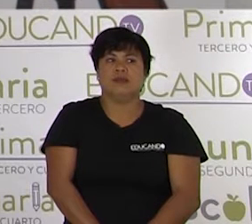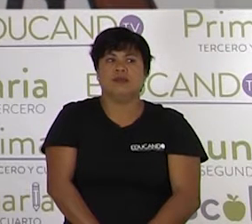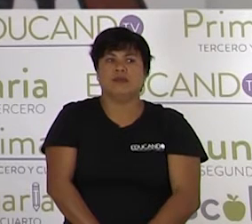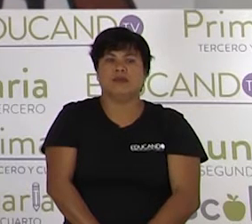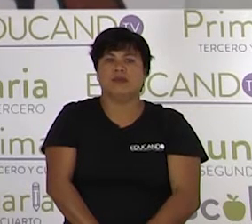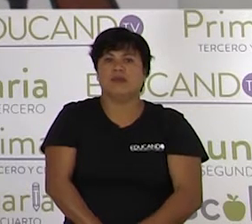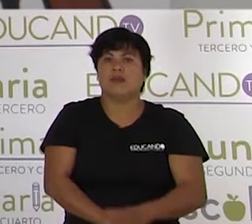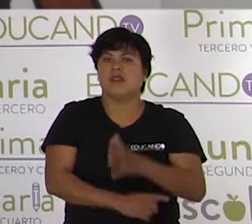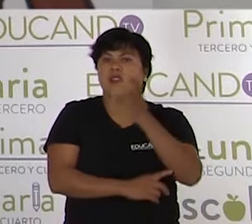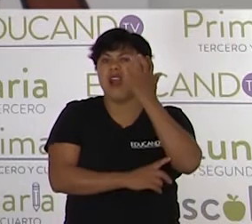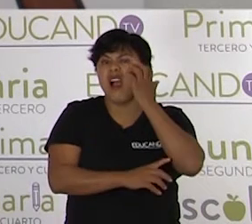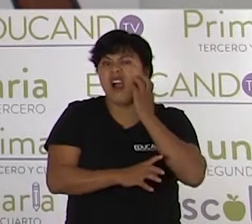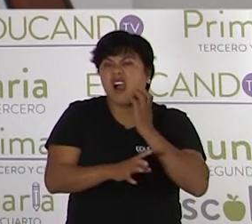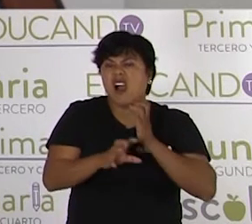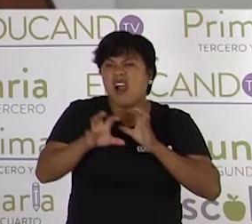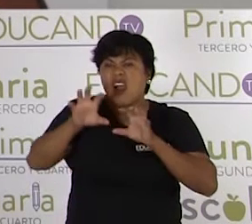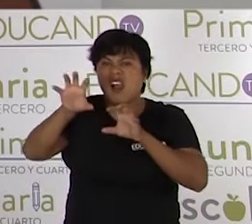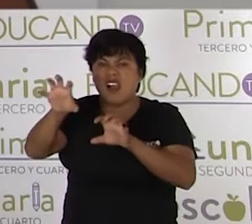León.